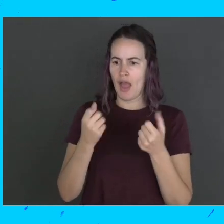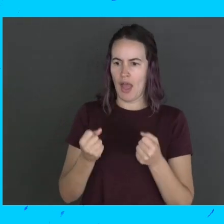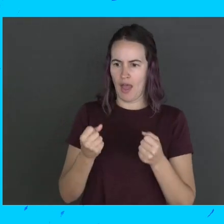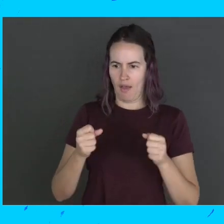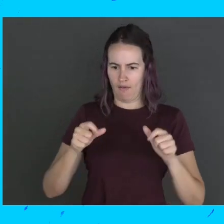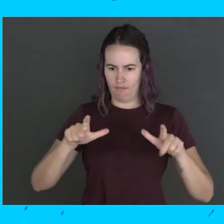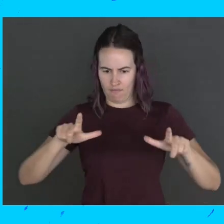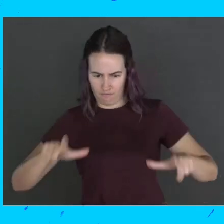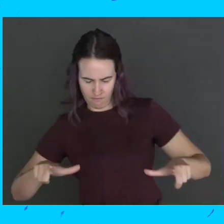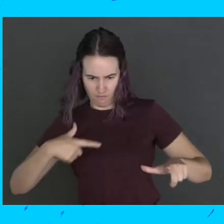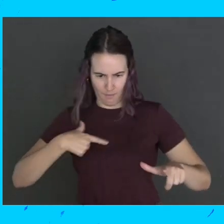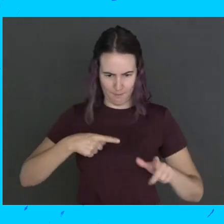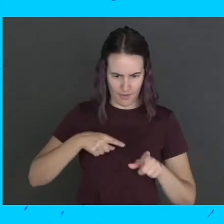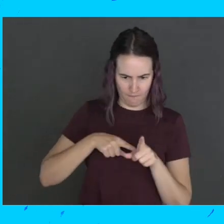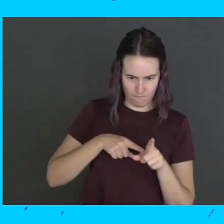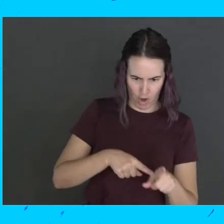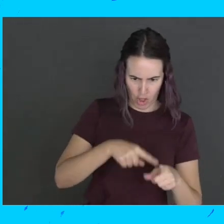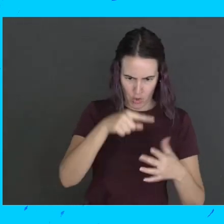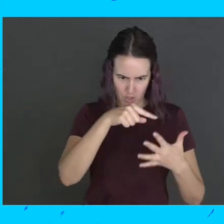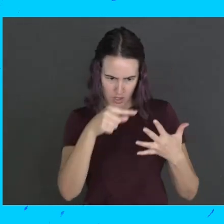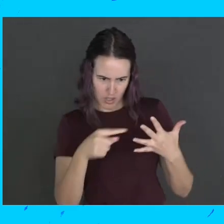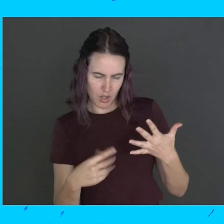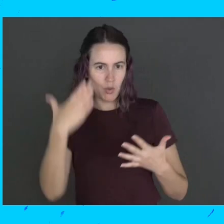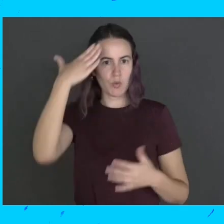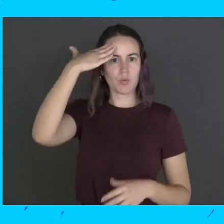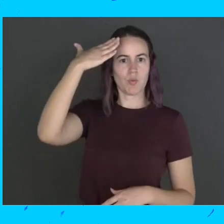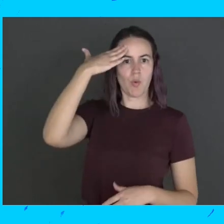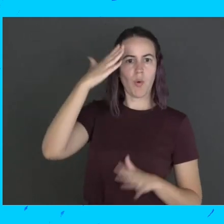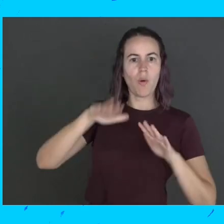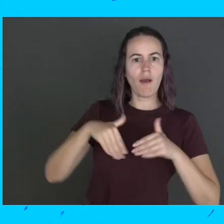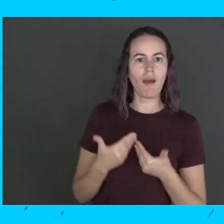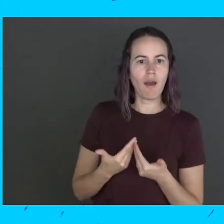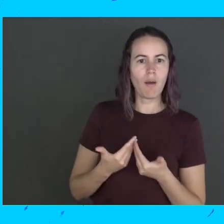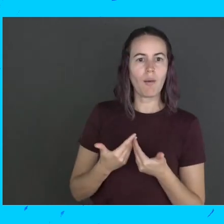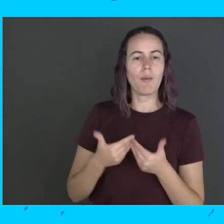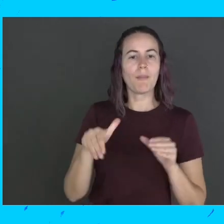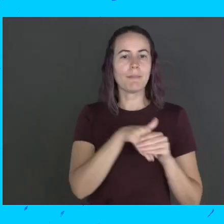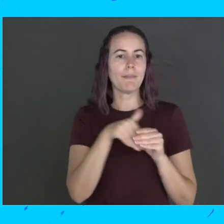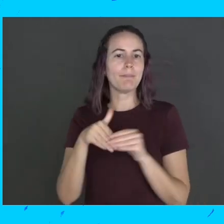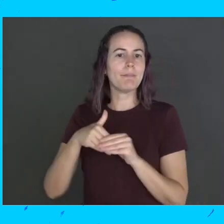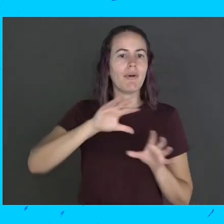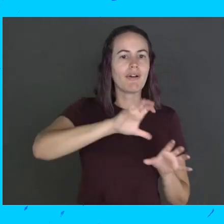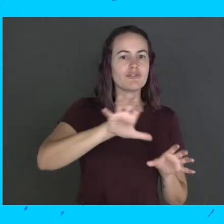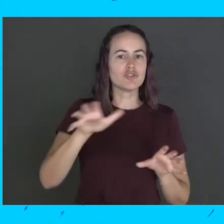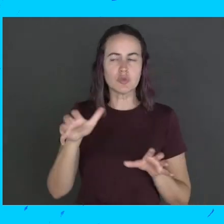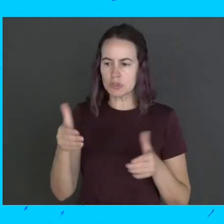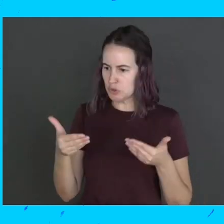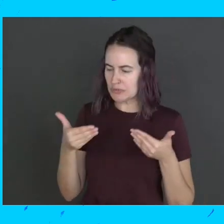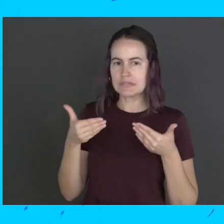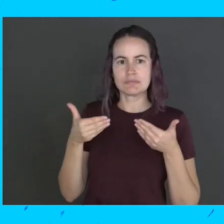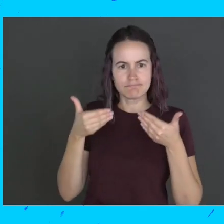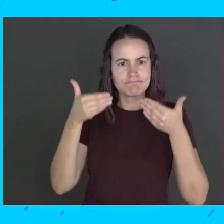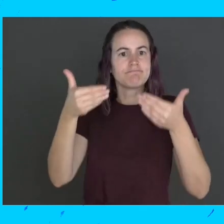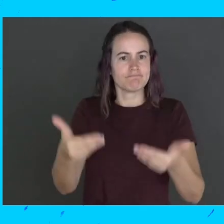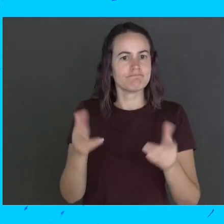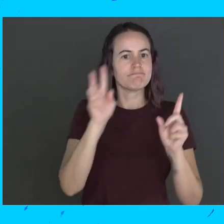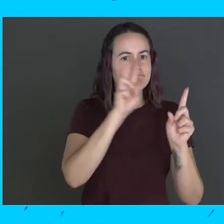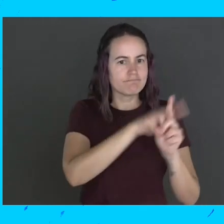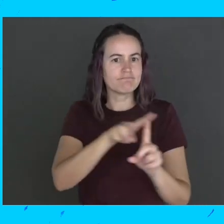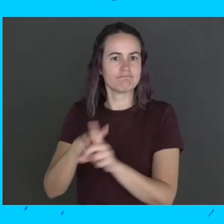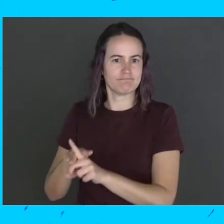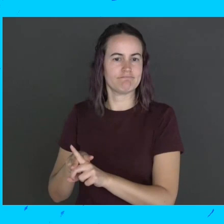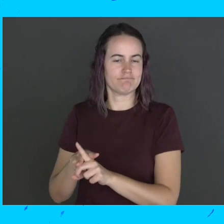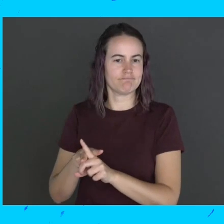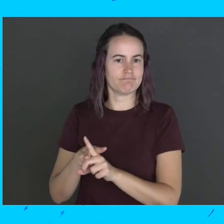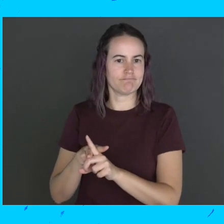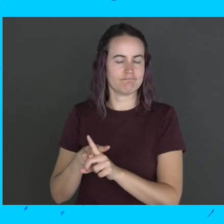para Ghana y para el desarrollo continental y nacional. Es decir, que Namibia como país valora el